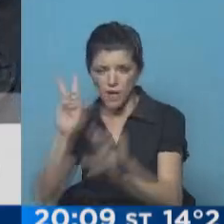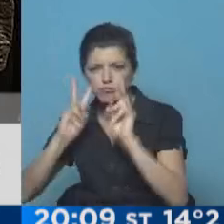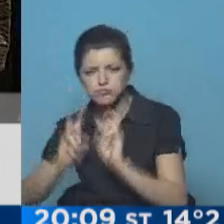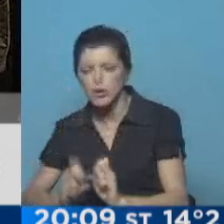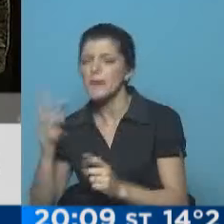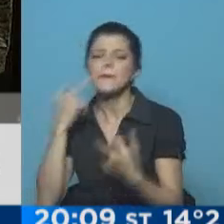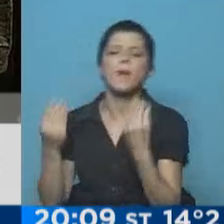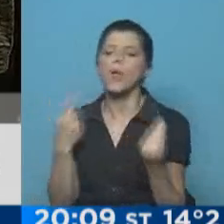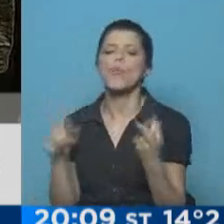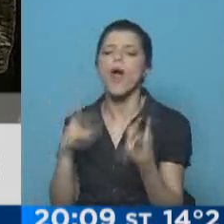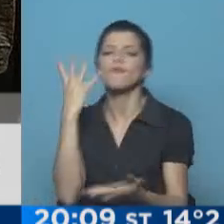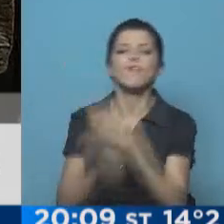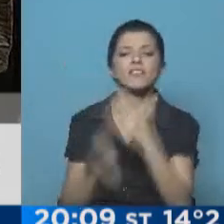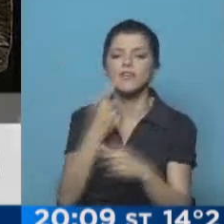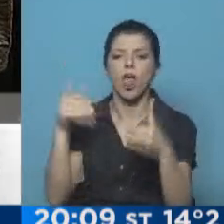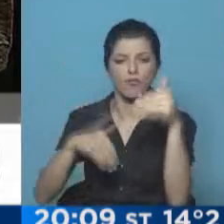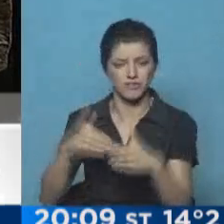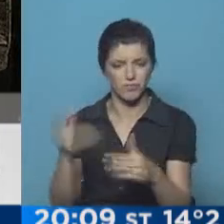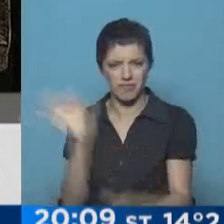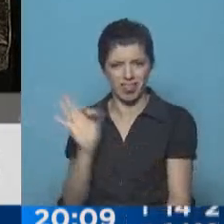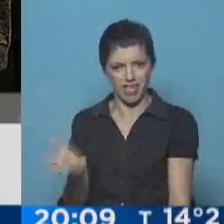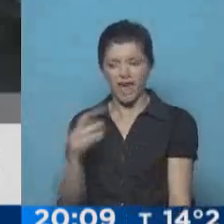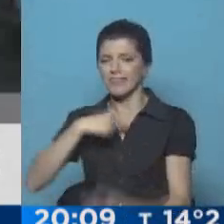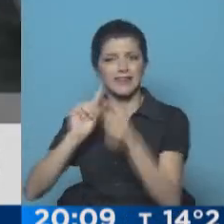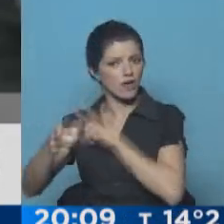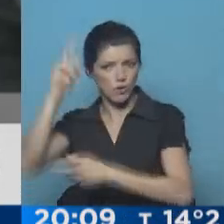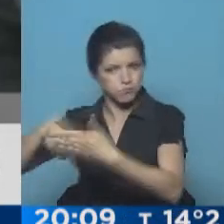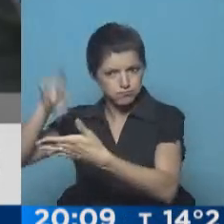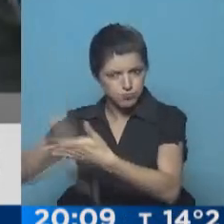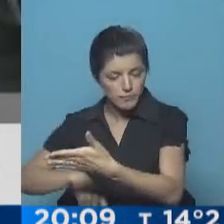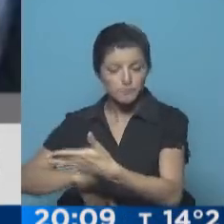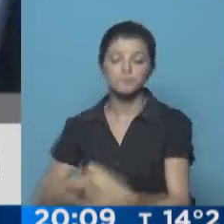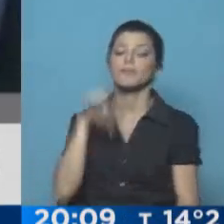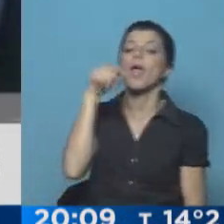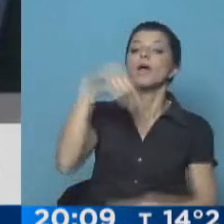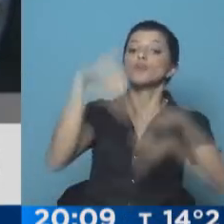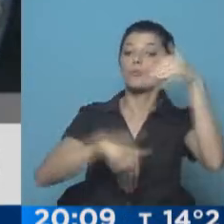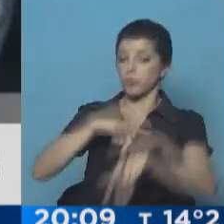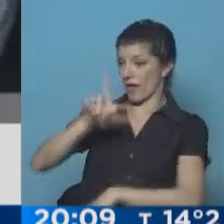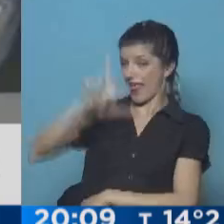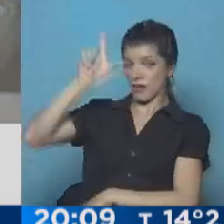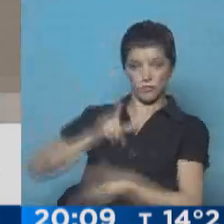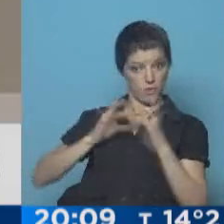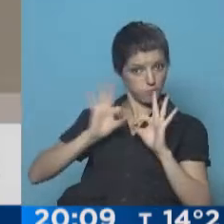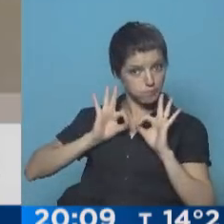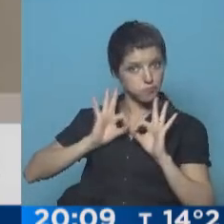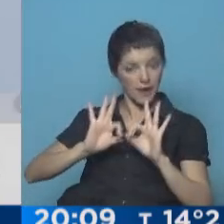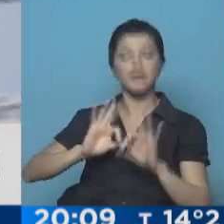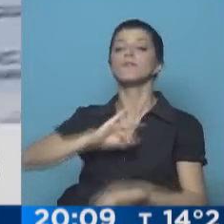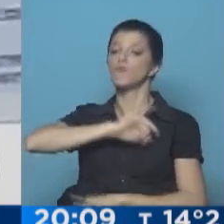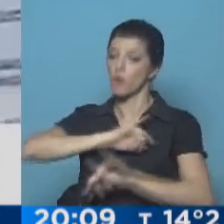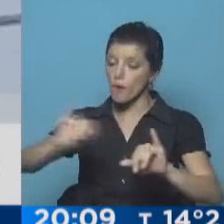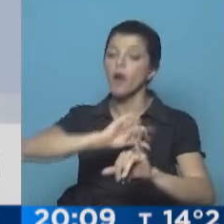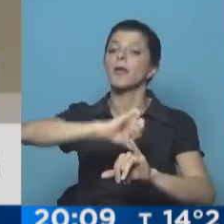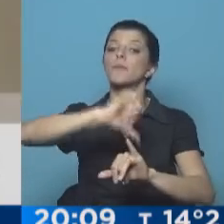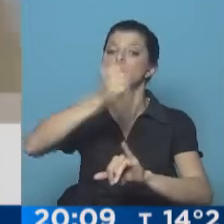qué irregularidades había. La Junta Electoral Provincial había finalizado el escrutinio definitivo el lunes y había ratificado el triunfo